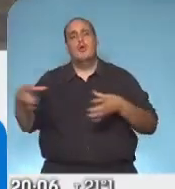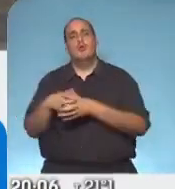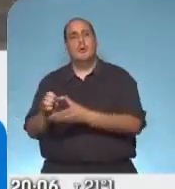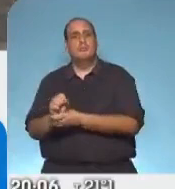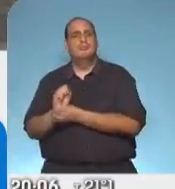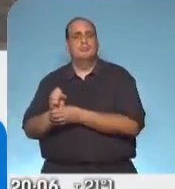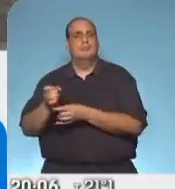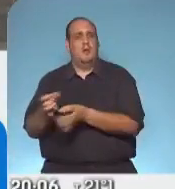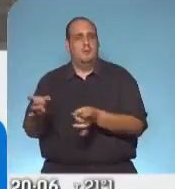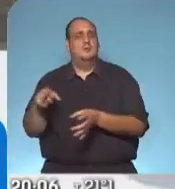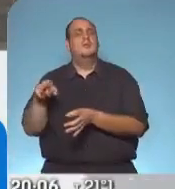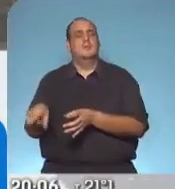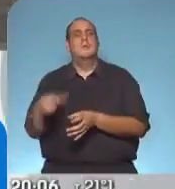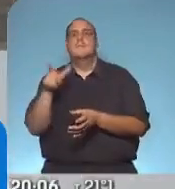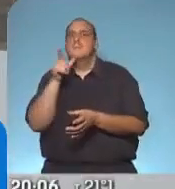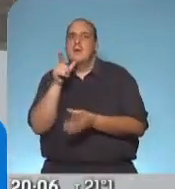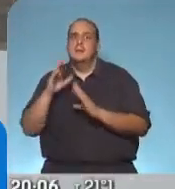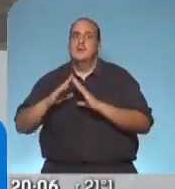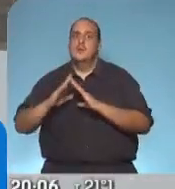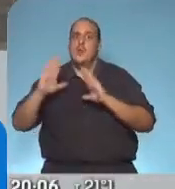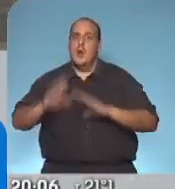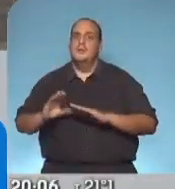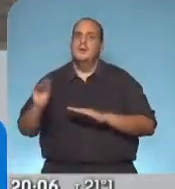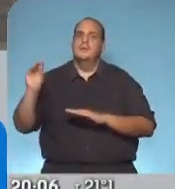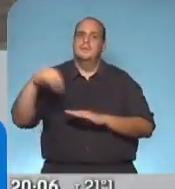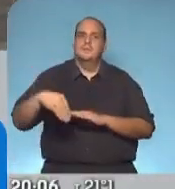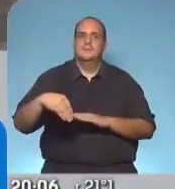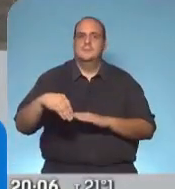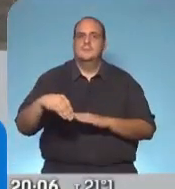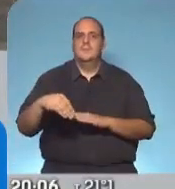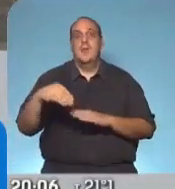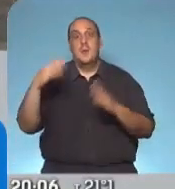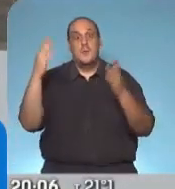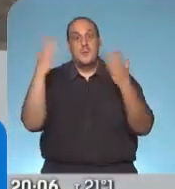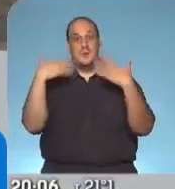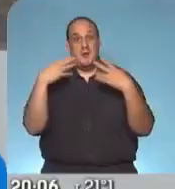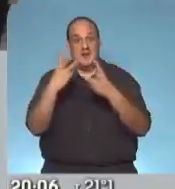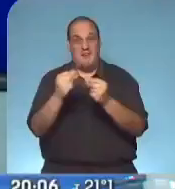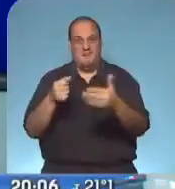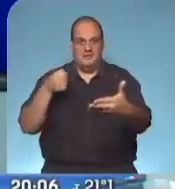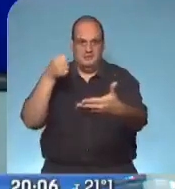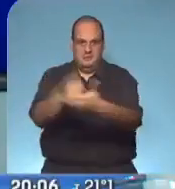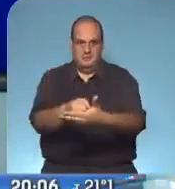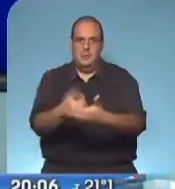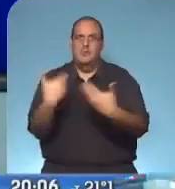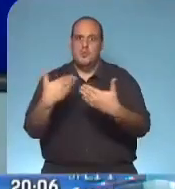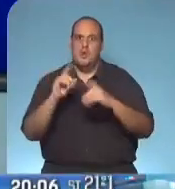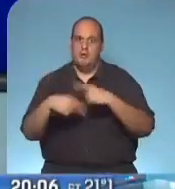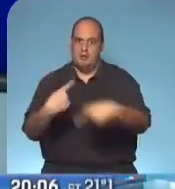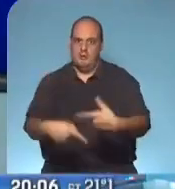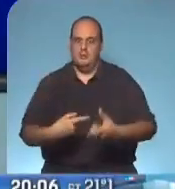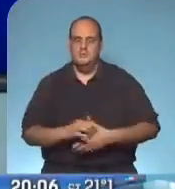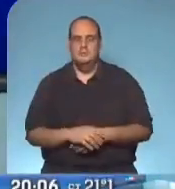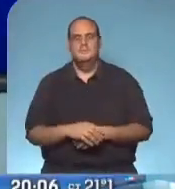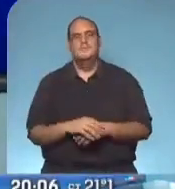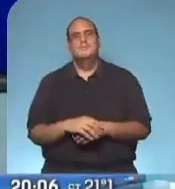que podría extenderse la cuarentena hasta el final de la primavera. Ustedes. Bueno, estas fechas